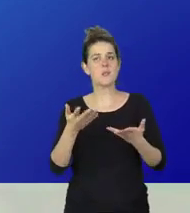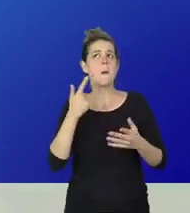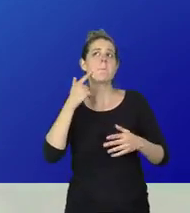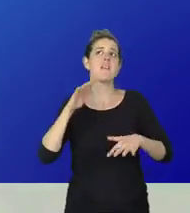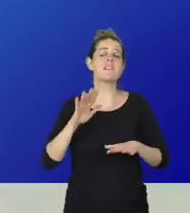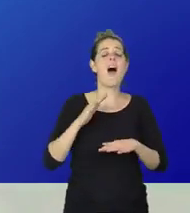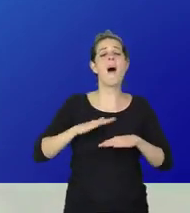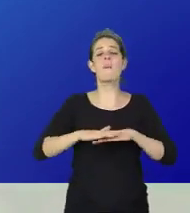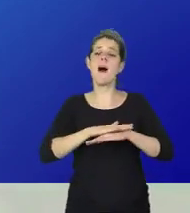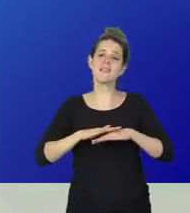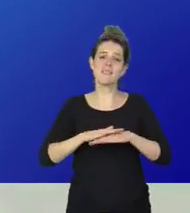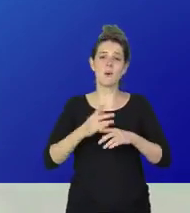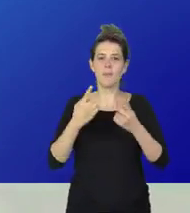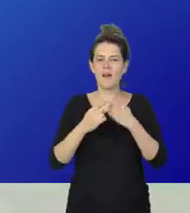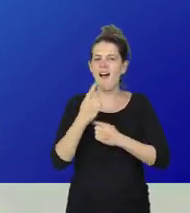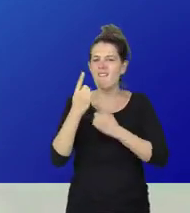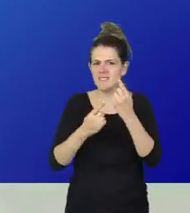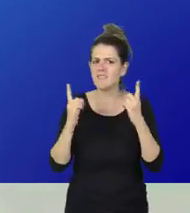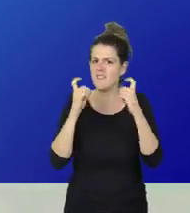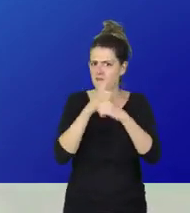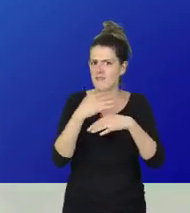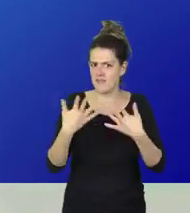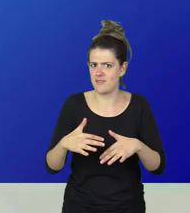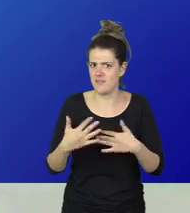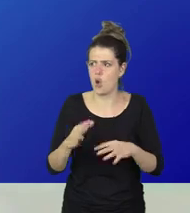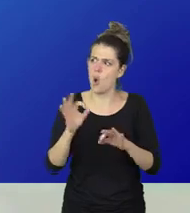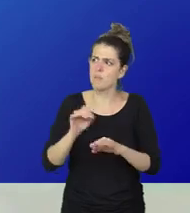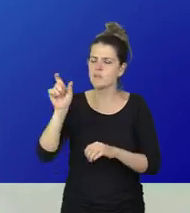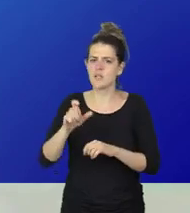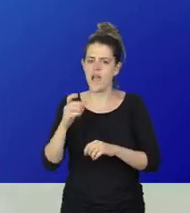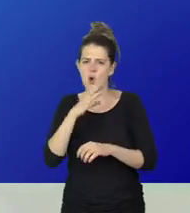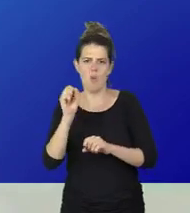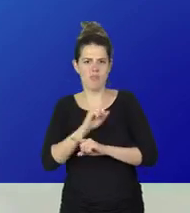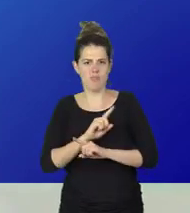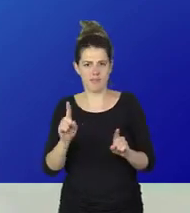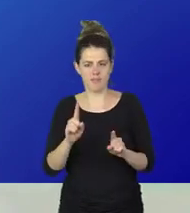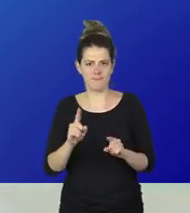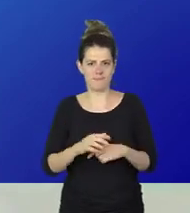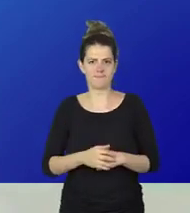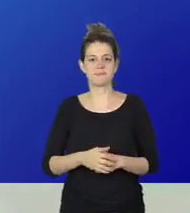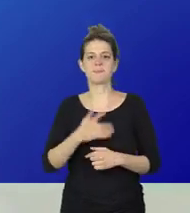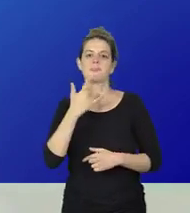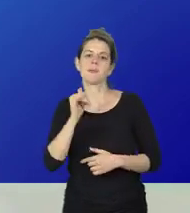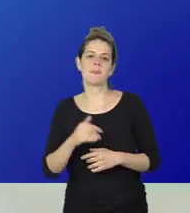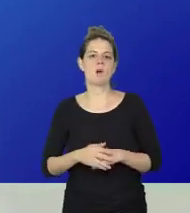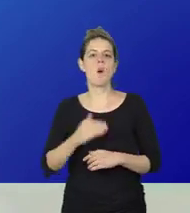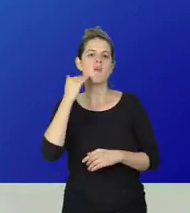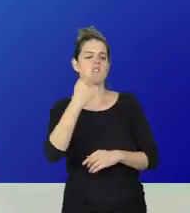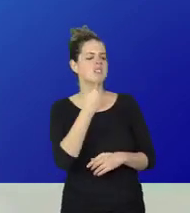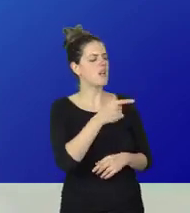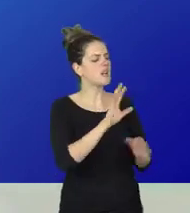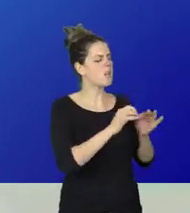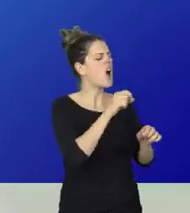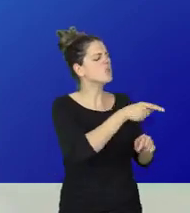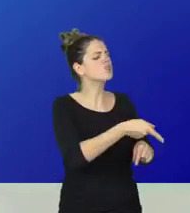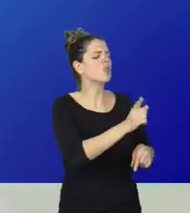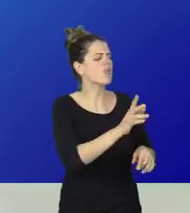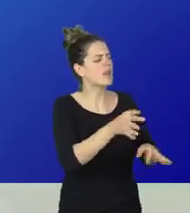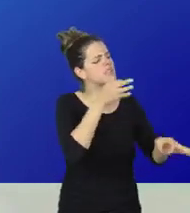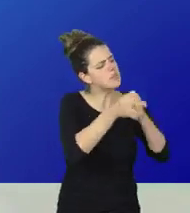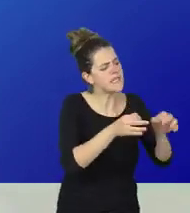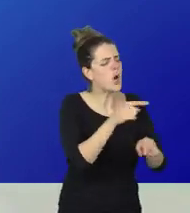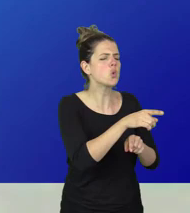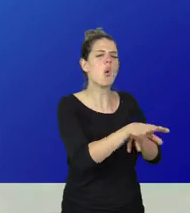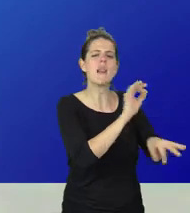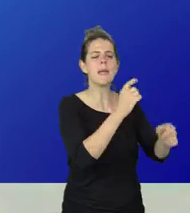algo tan básico a veces es difícil de estipular o de concretar en la práctica, ¿no? Nos veíamos en situaciones de explícale vos, mandale vos,